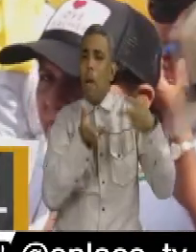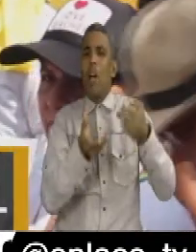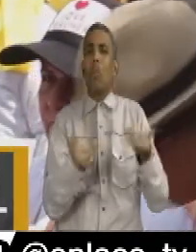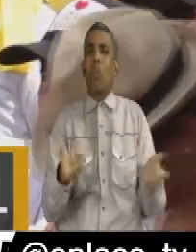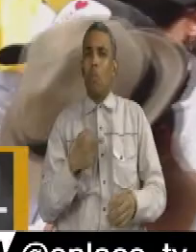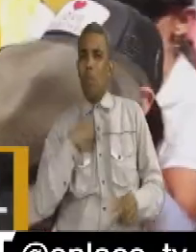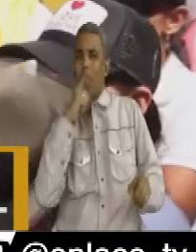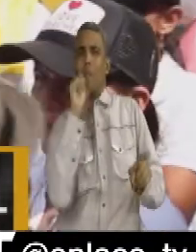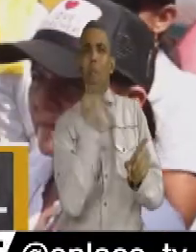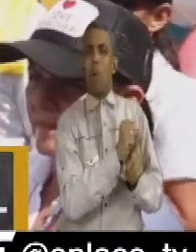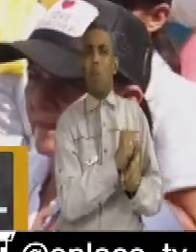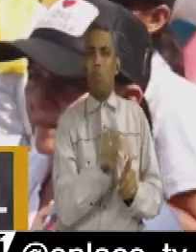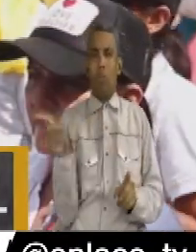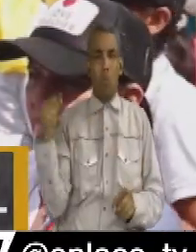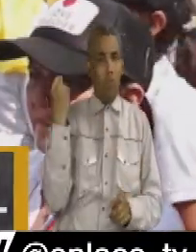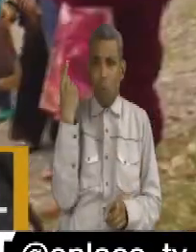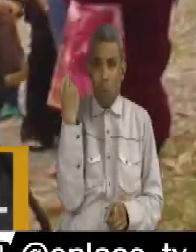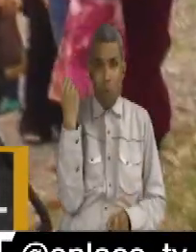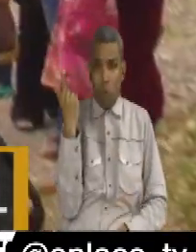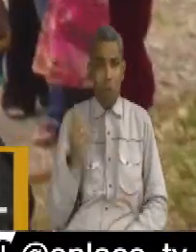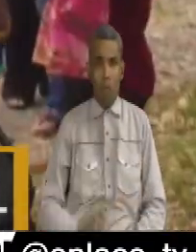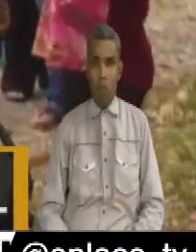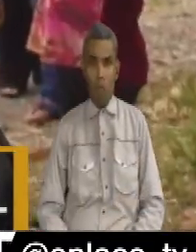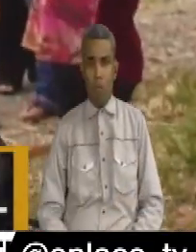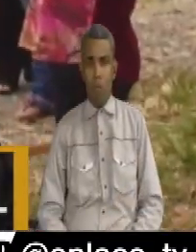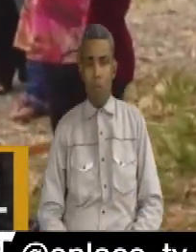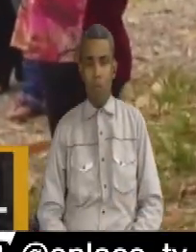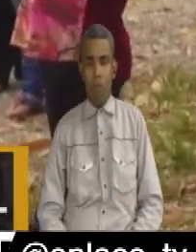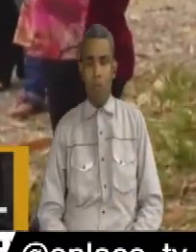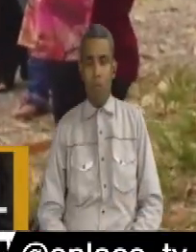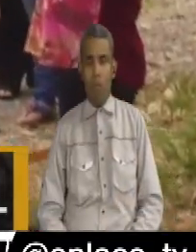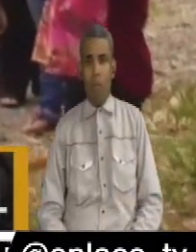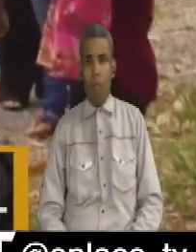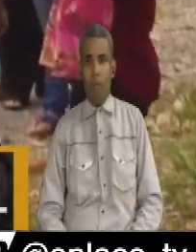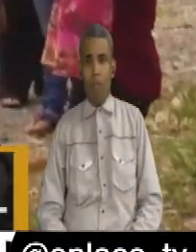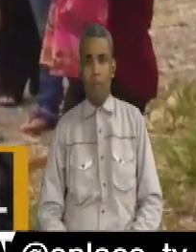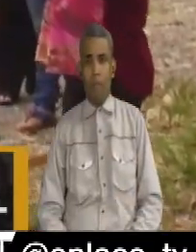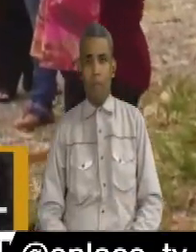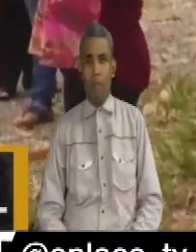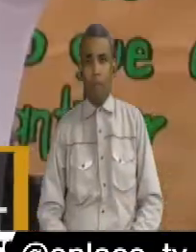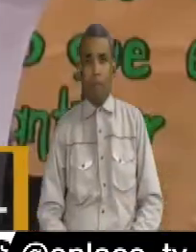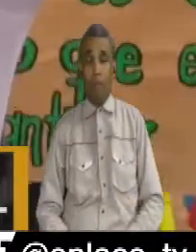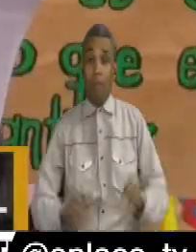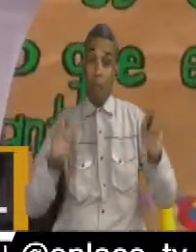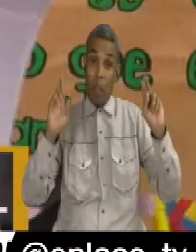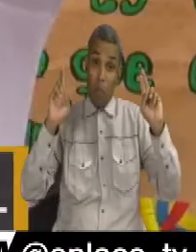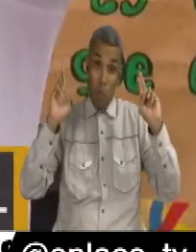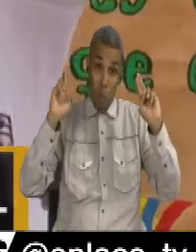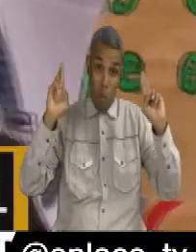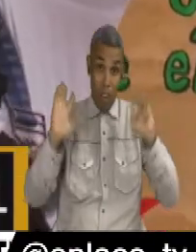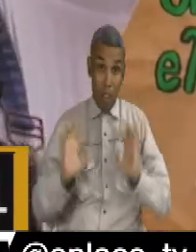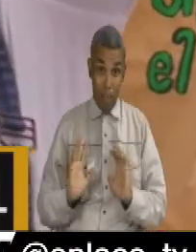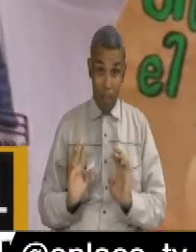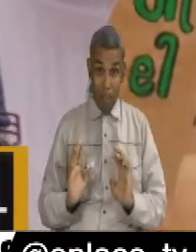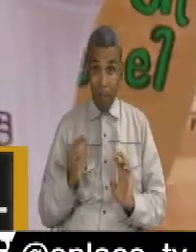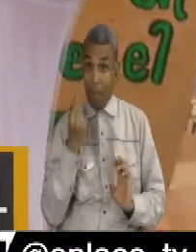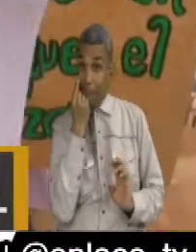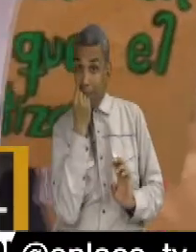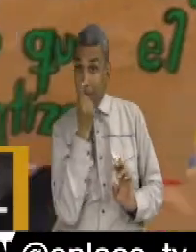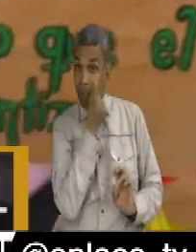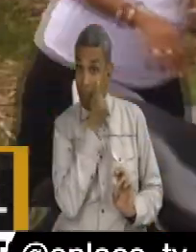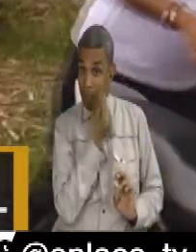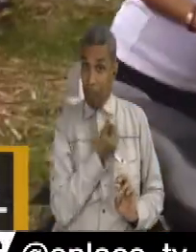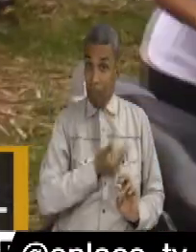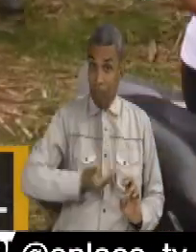la educación, que da la posibilidad a estas transformaciones. Esperamos que el presidente, con la apuesta de